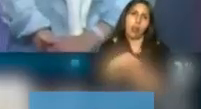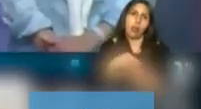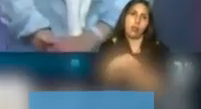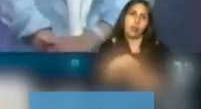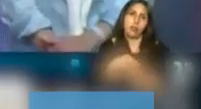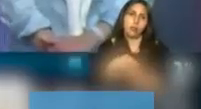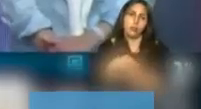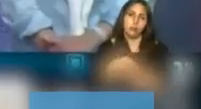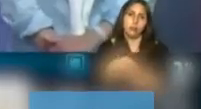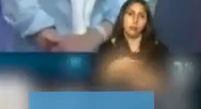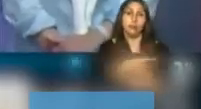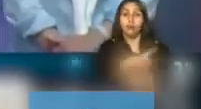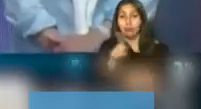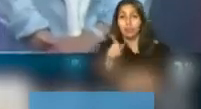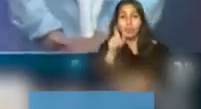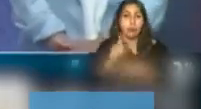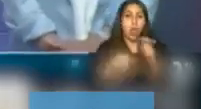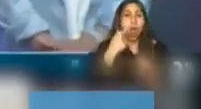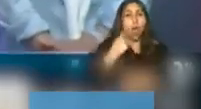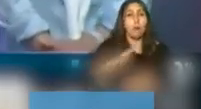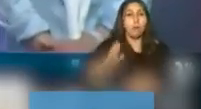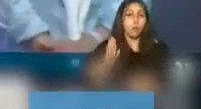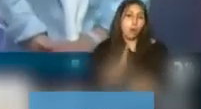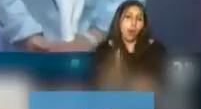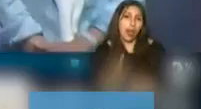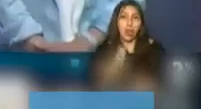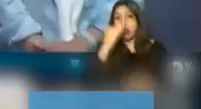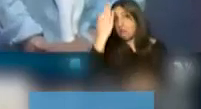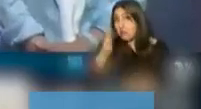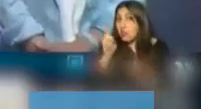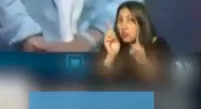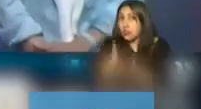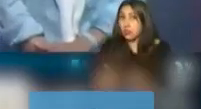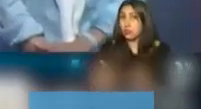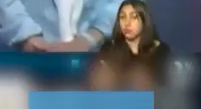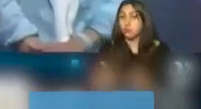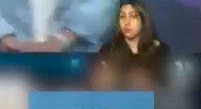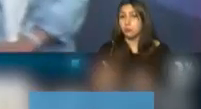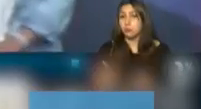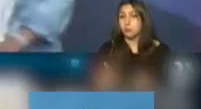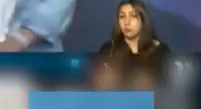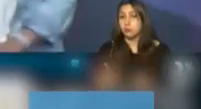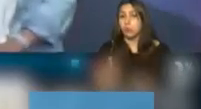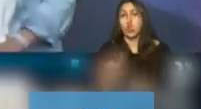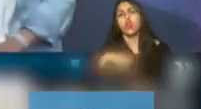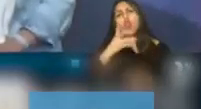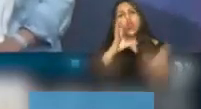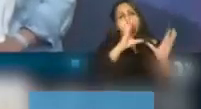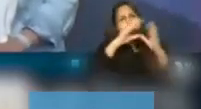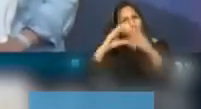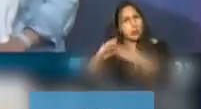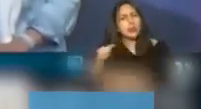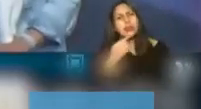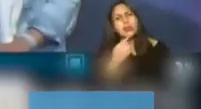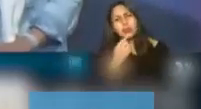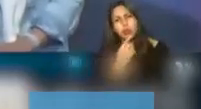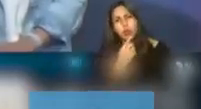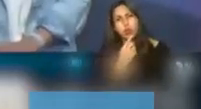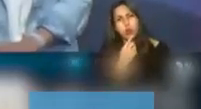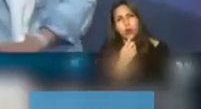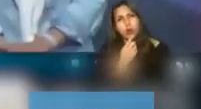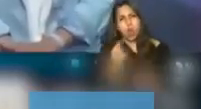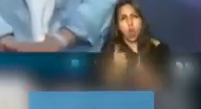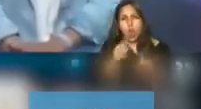Danilo, de la música, de la pausa climática, todo lo que demoró en aparecer, que uno